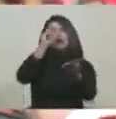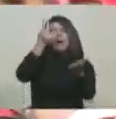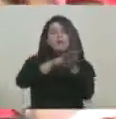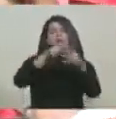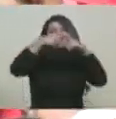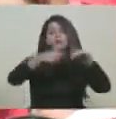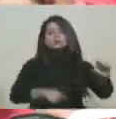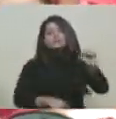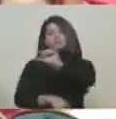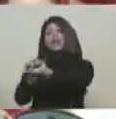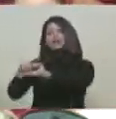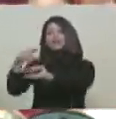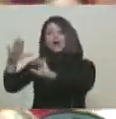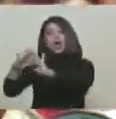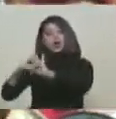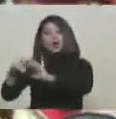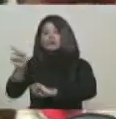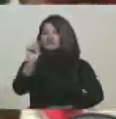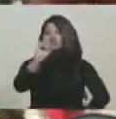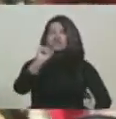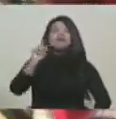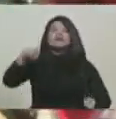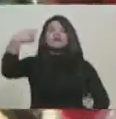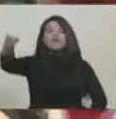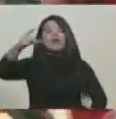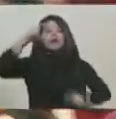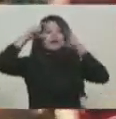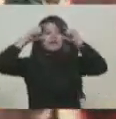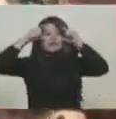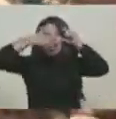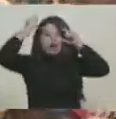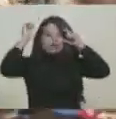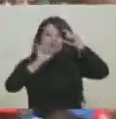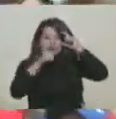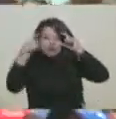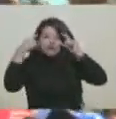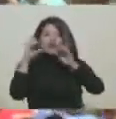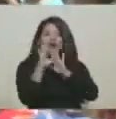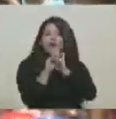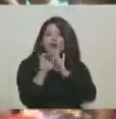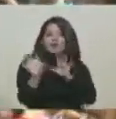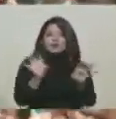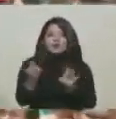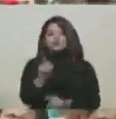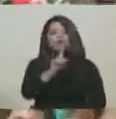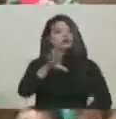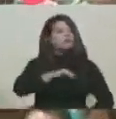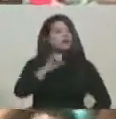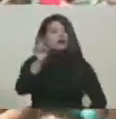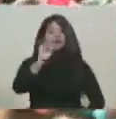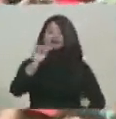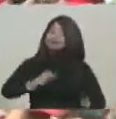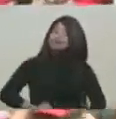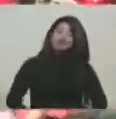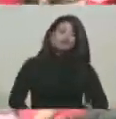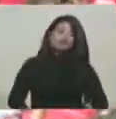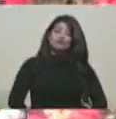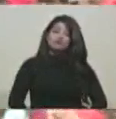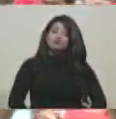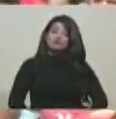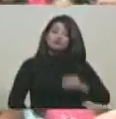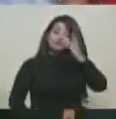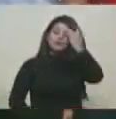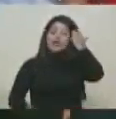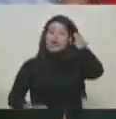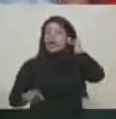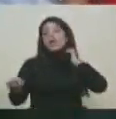escuálido para que se la robe? ¿Para que venga Ramos Alú para acá a robarse la plata? porque eso es lo que vendrían. Vilma